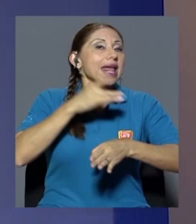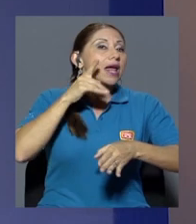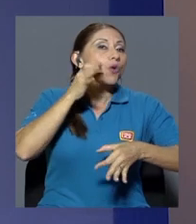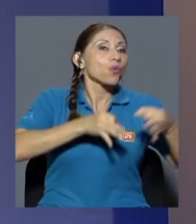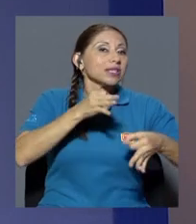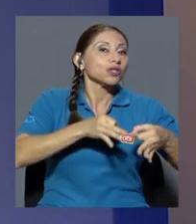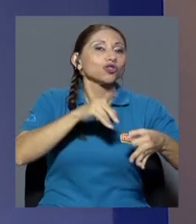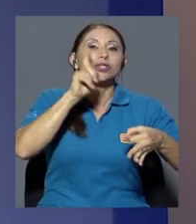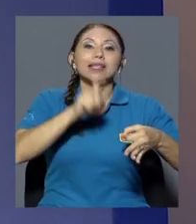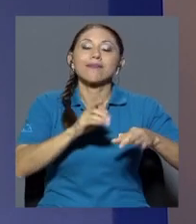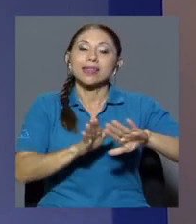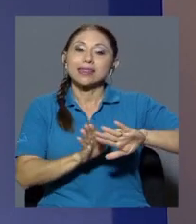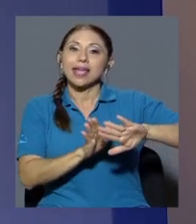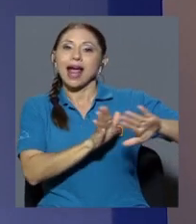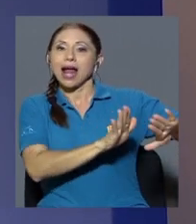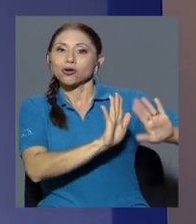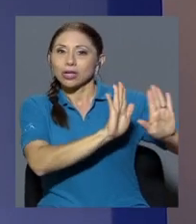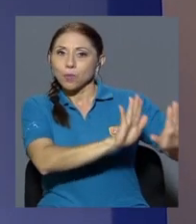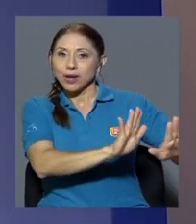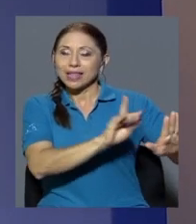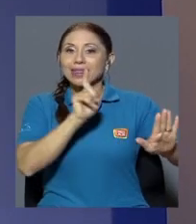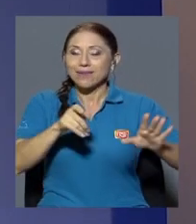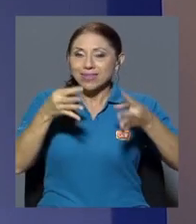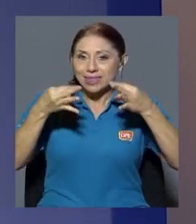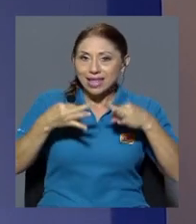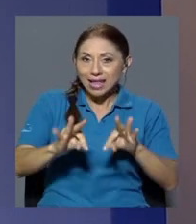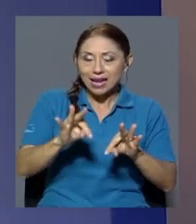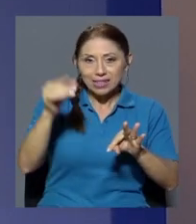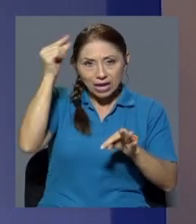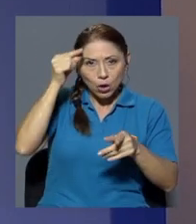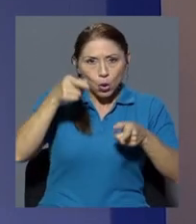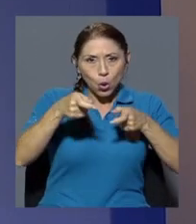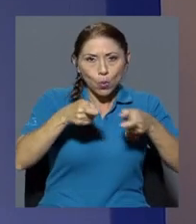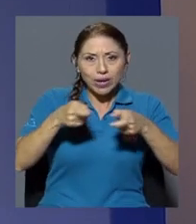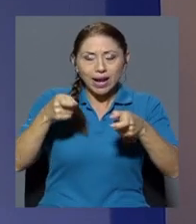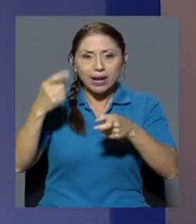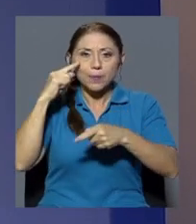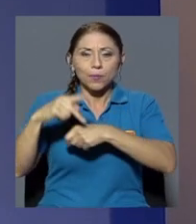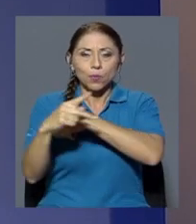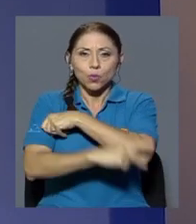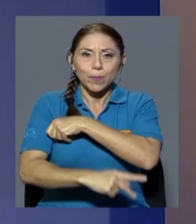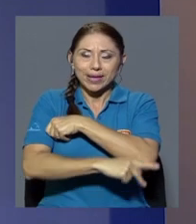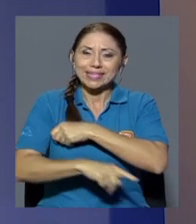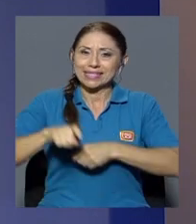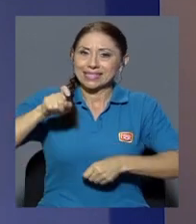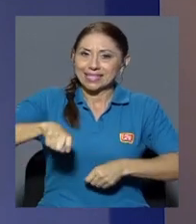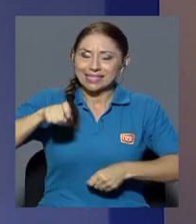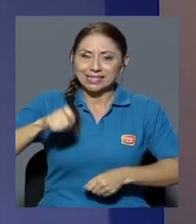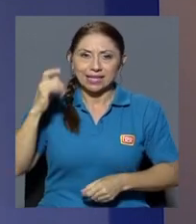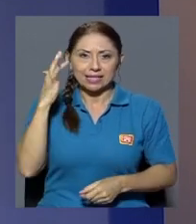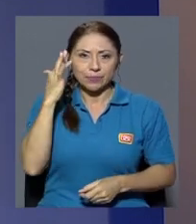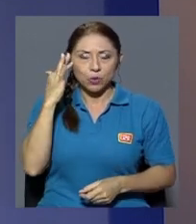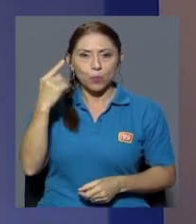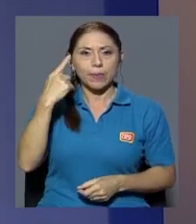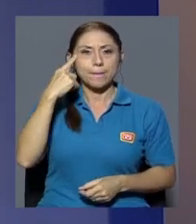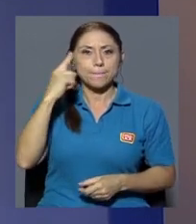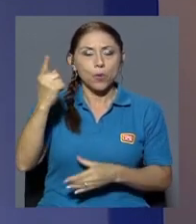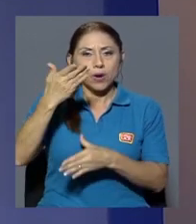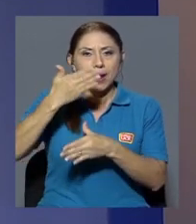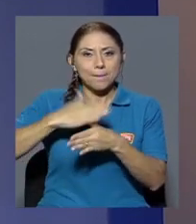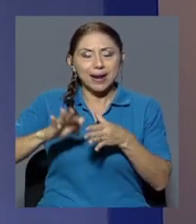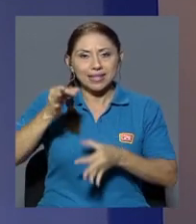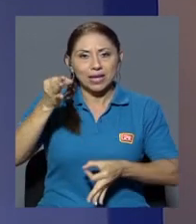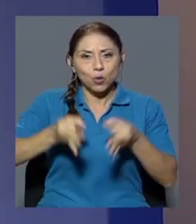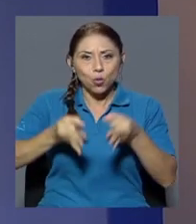deben de tratar de gobernar por un país que necesariamente necesita que se preocupen por la parte